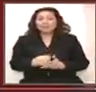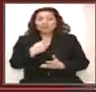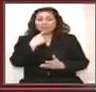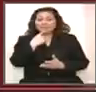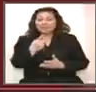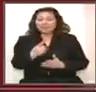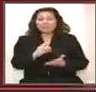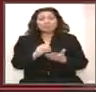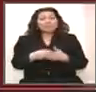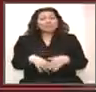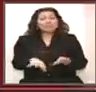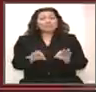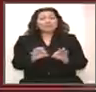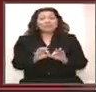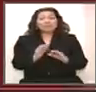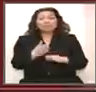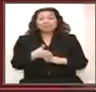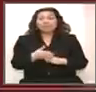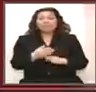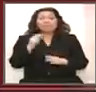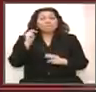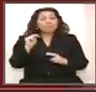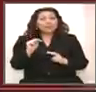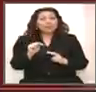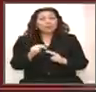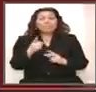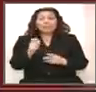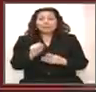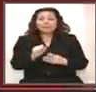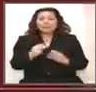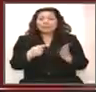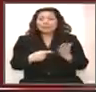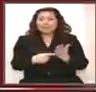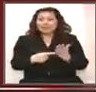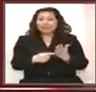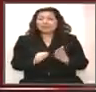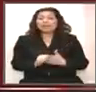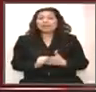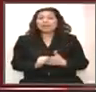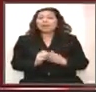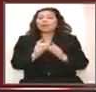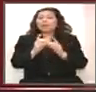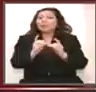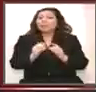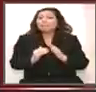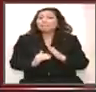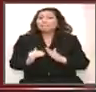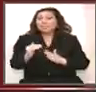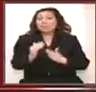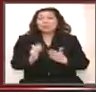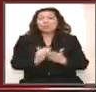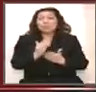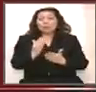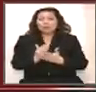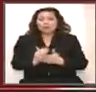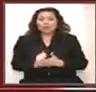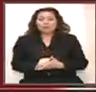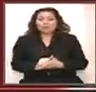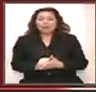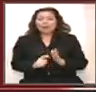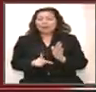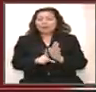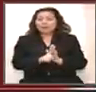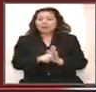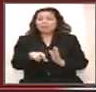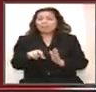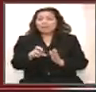establece la priorización de intervención focalizada para la asistencia técnica a los distritos de mayor incidencia en infracciones a la ley